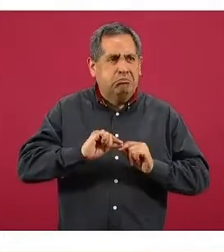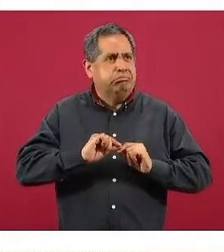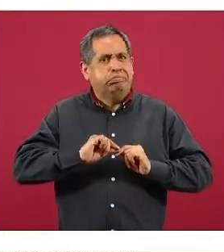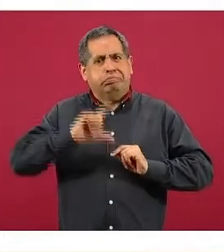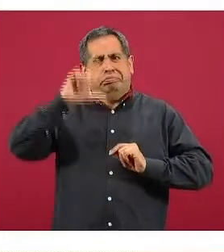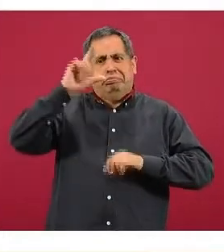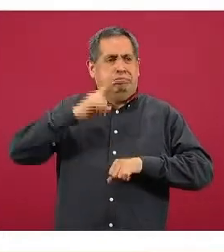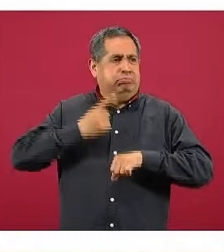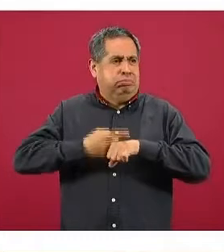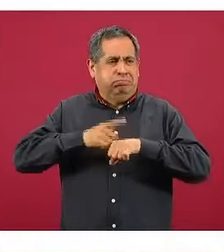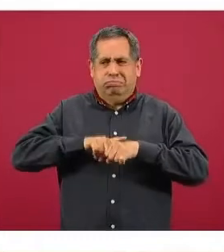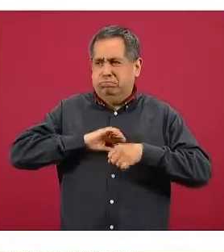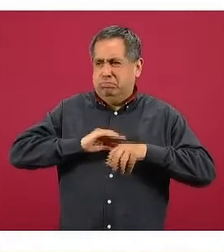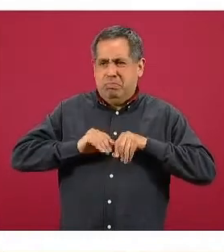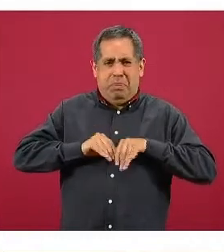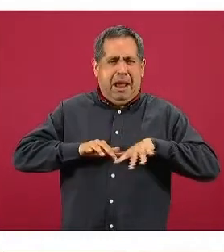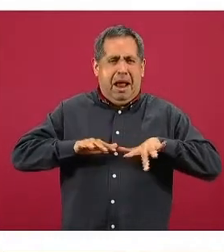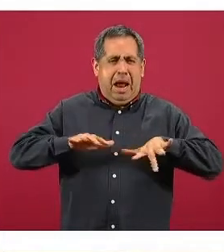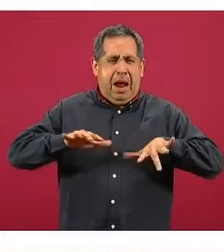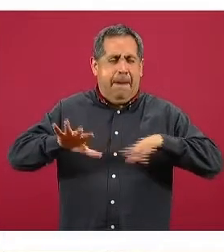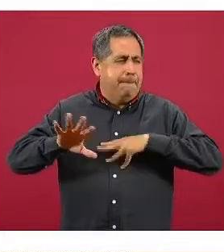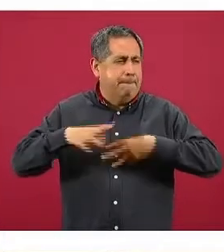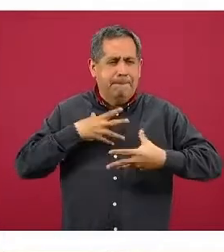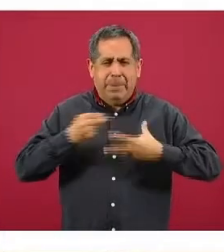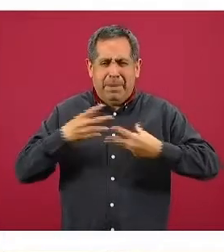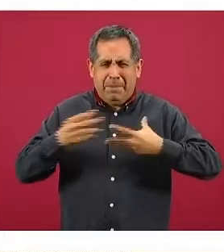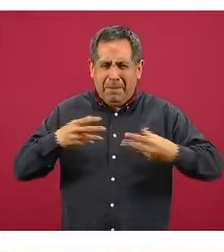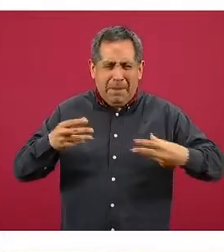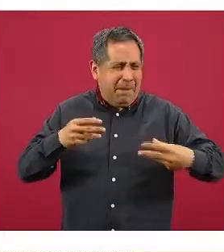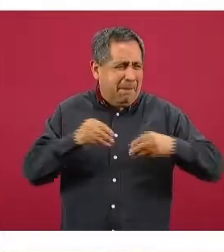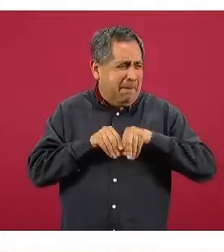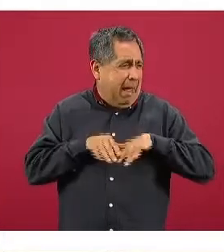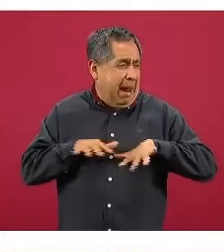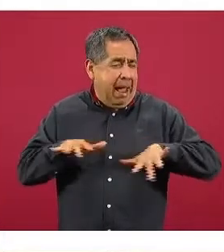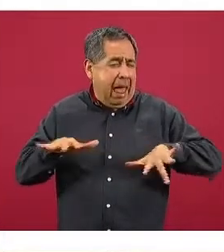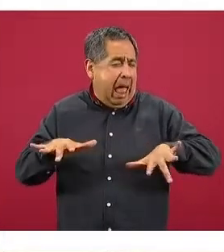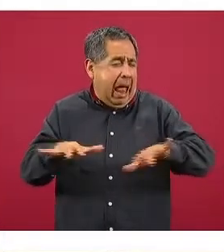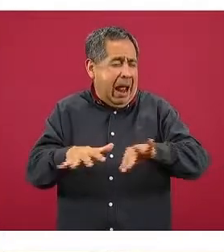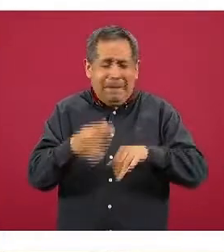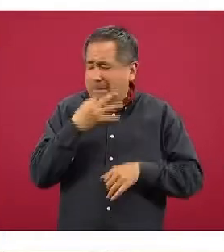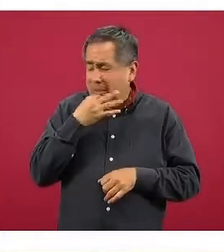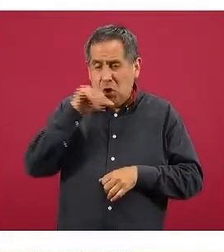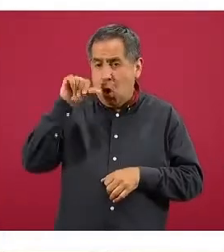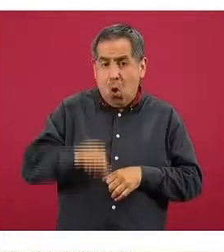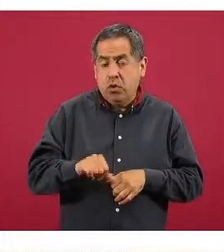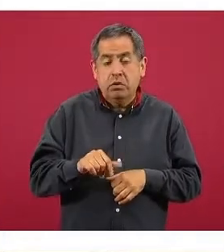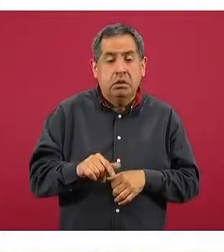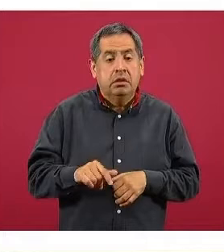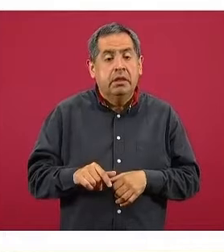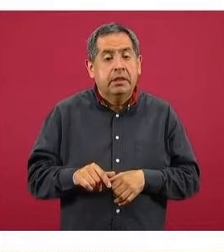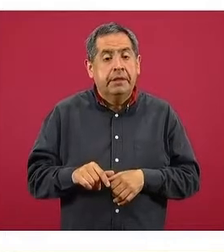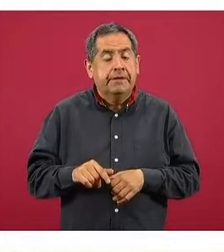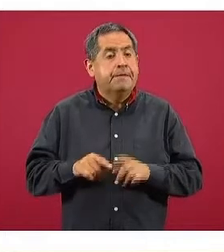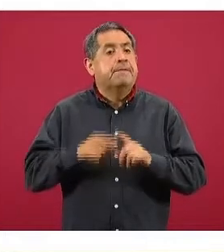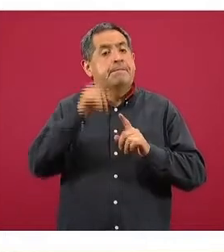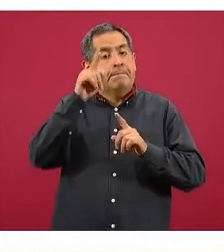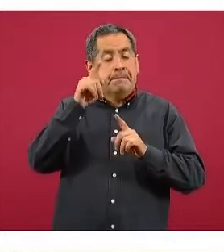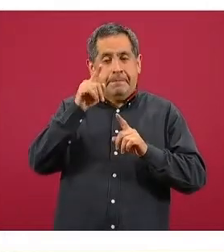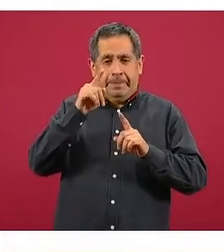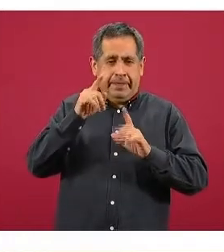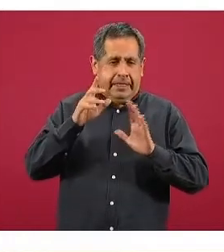múltiples casos, es decir, la suma de casos ocurre en muy poco tiempo y con un periodo